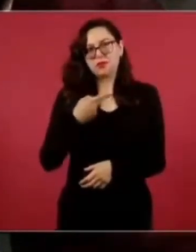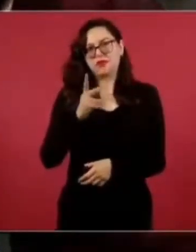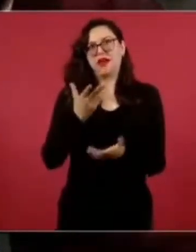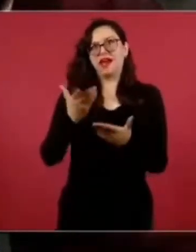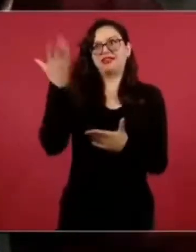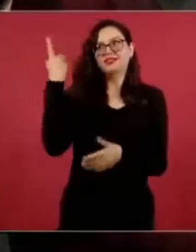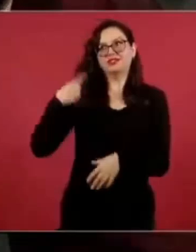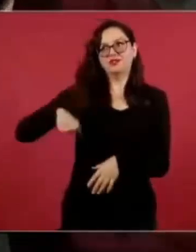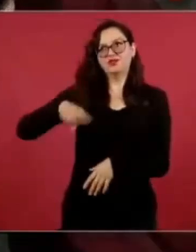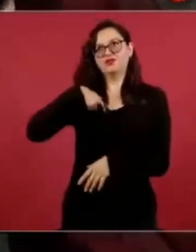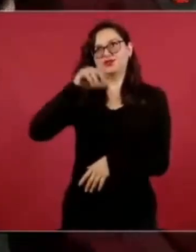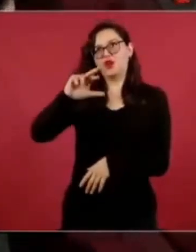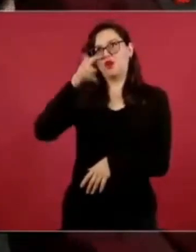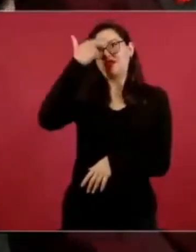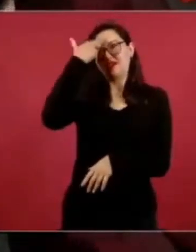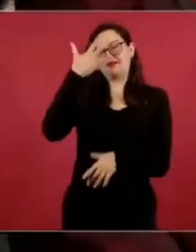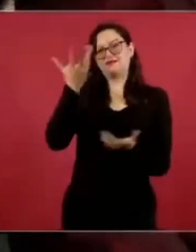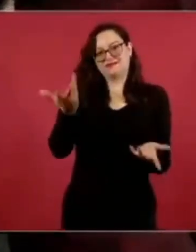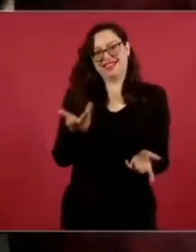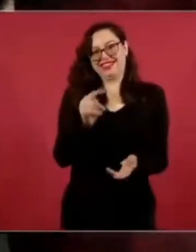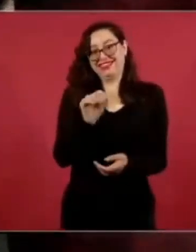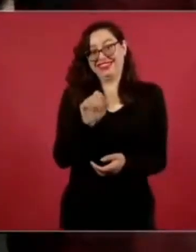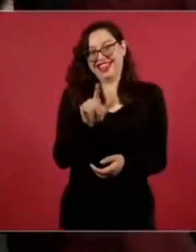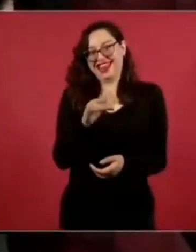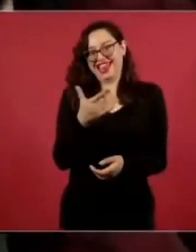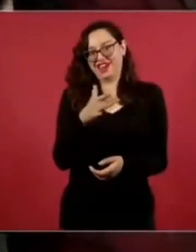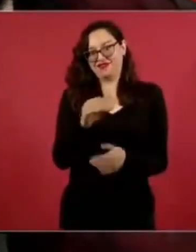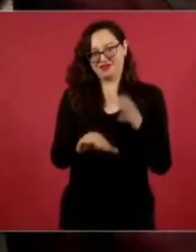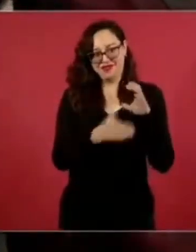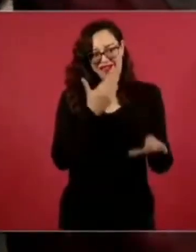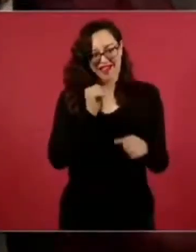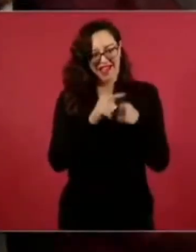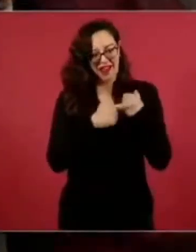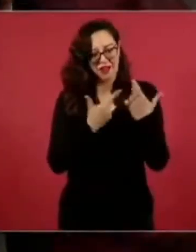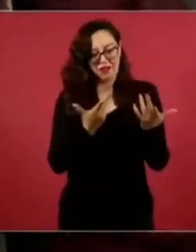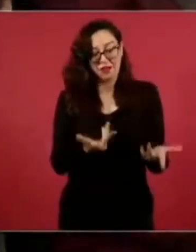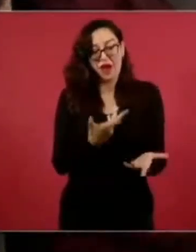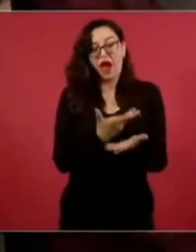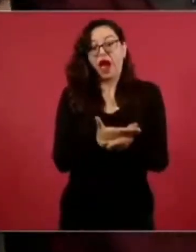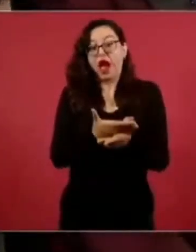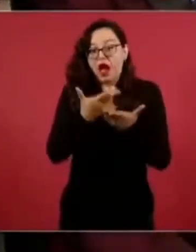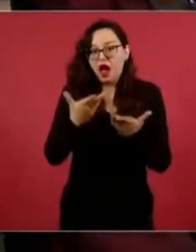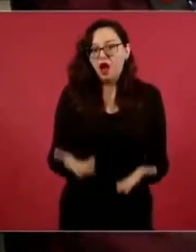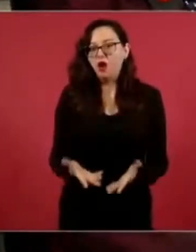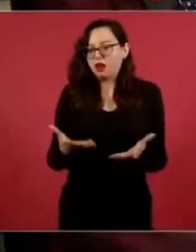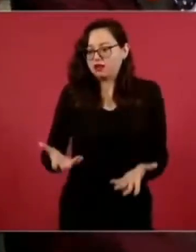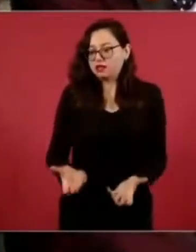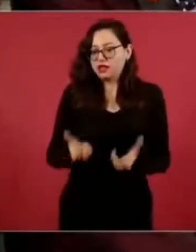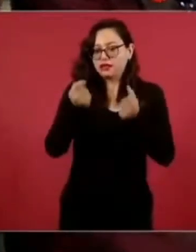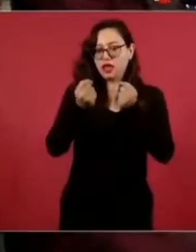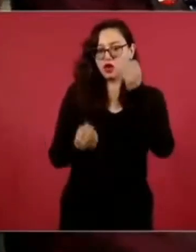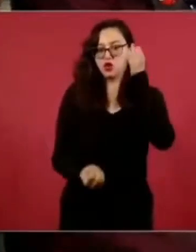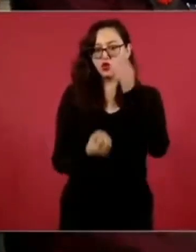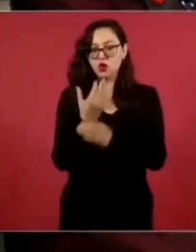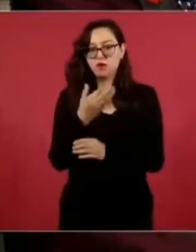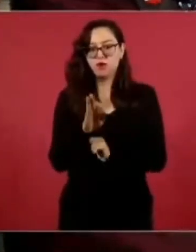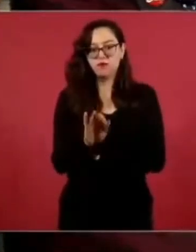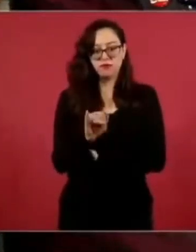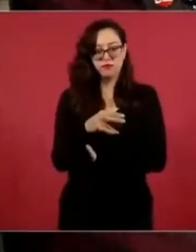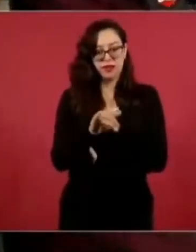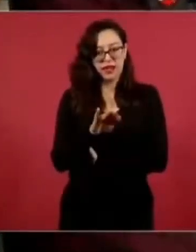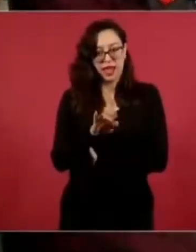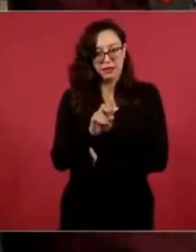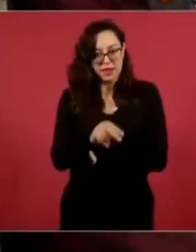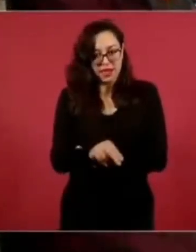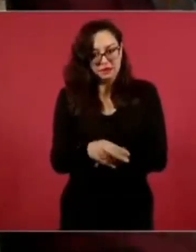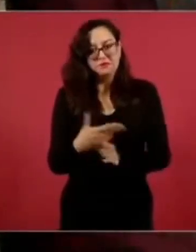pues este uso y que bueno, ahora con Finabien tenemos muchas posibilidades de